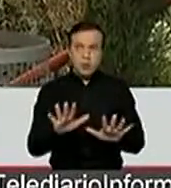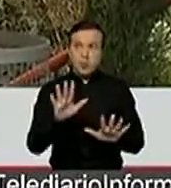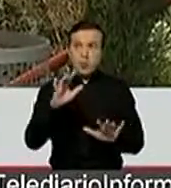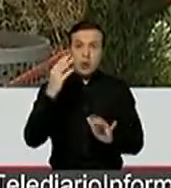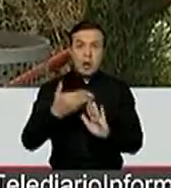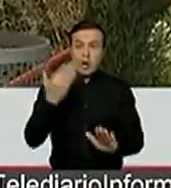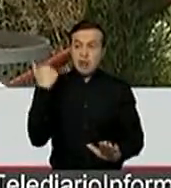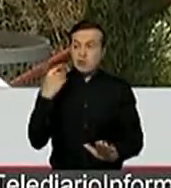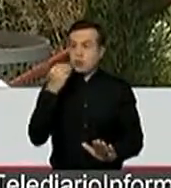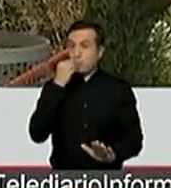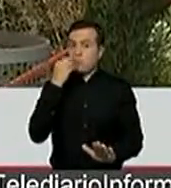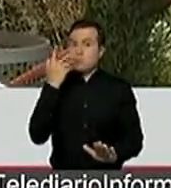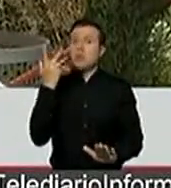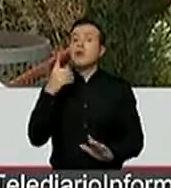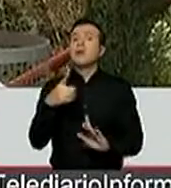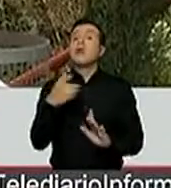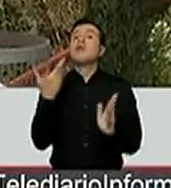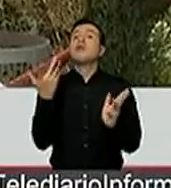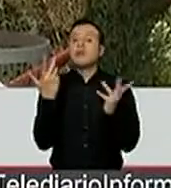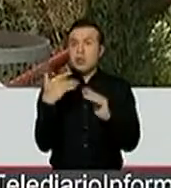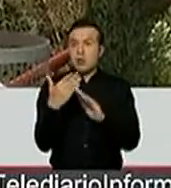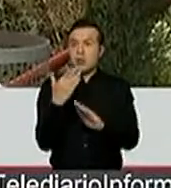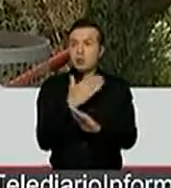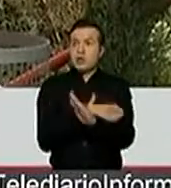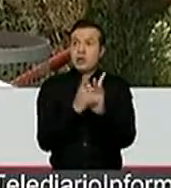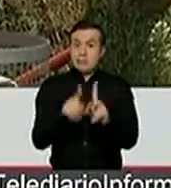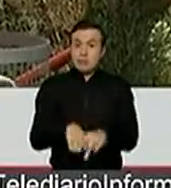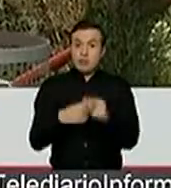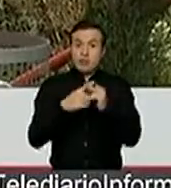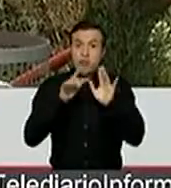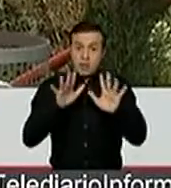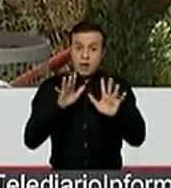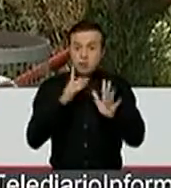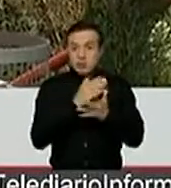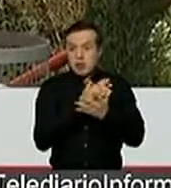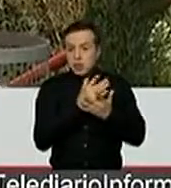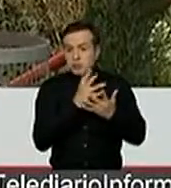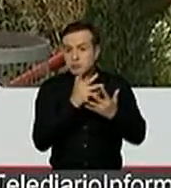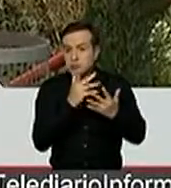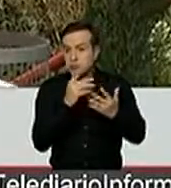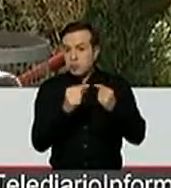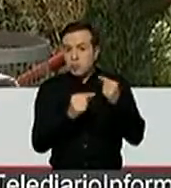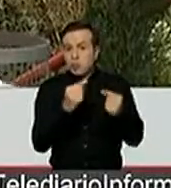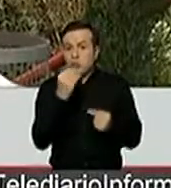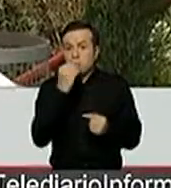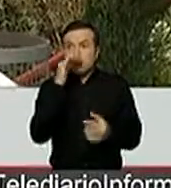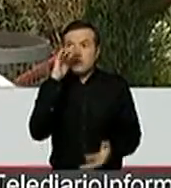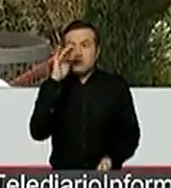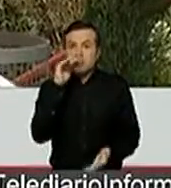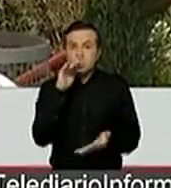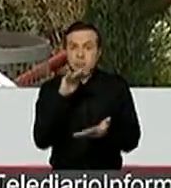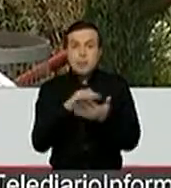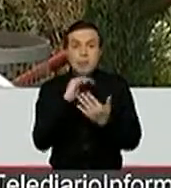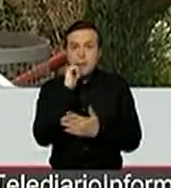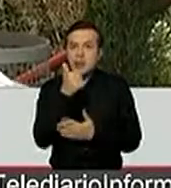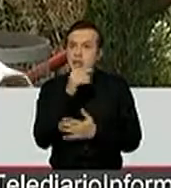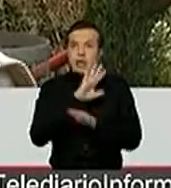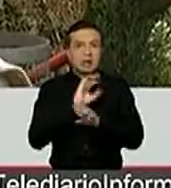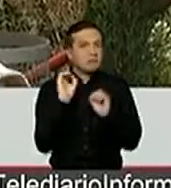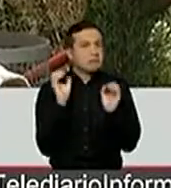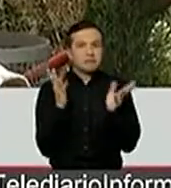última provisión alcanzamos a hacerla una vez que comenzó el paro, pero ya se nos acaban los alimentos a partir del día de mañana.